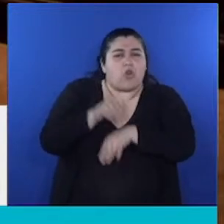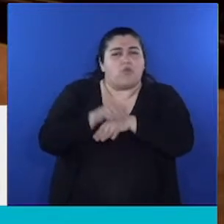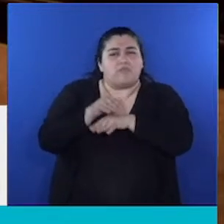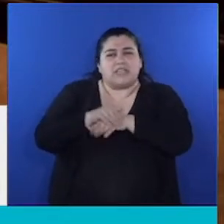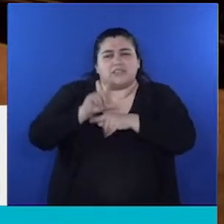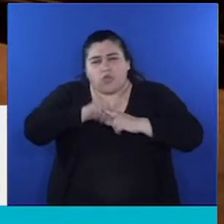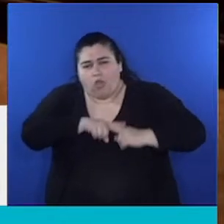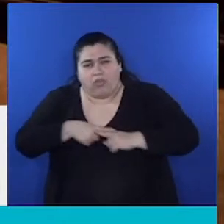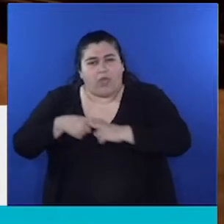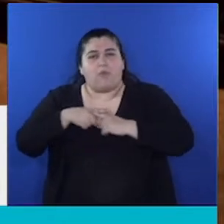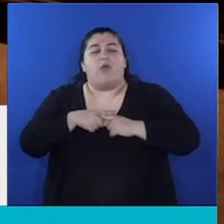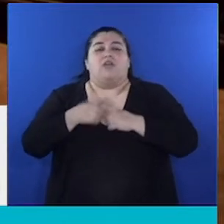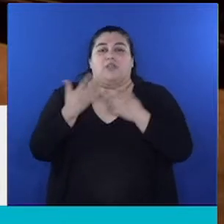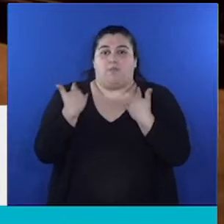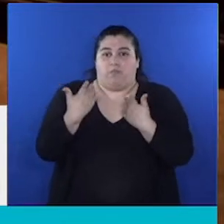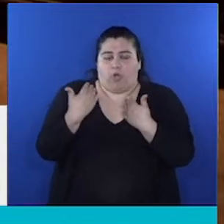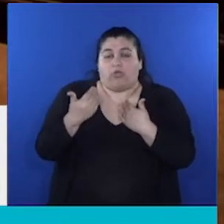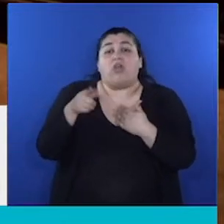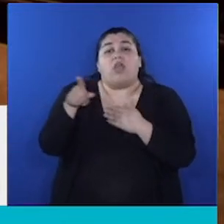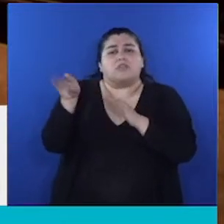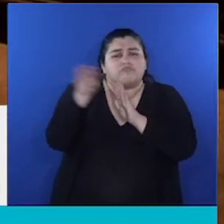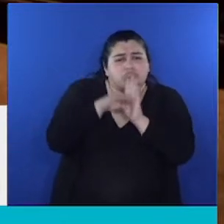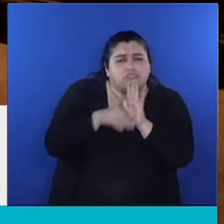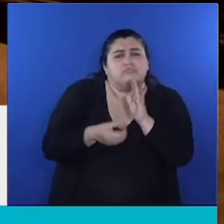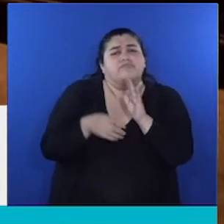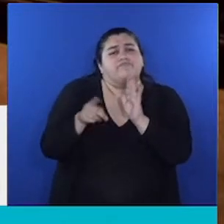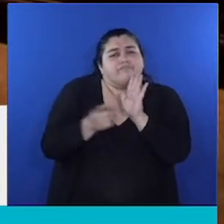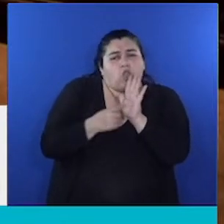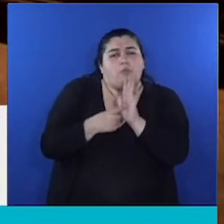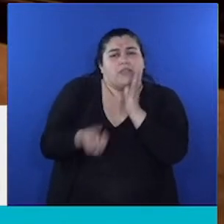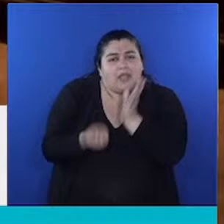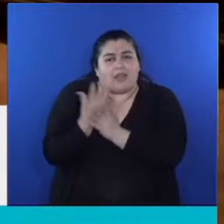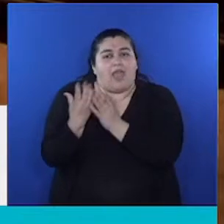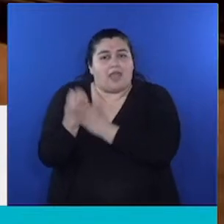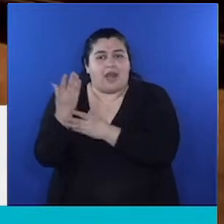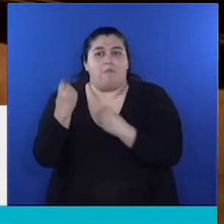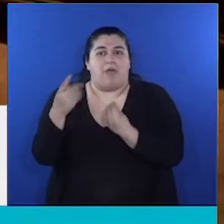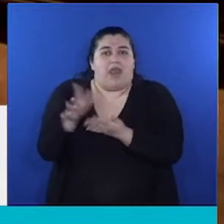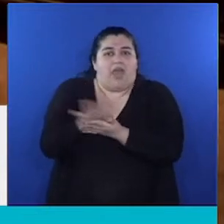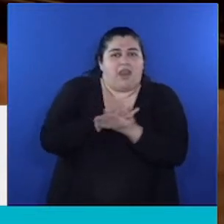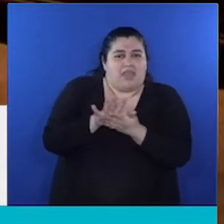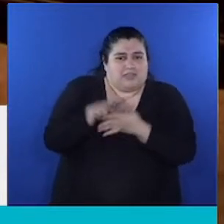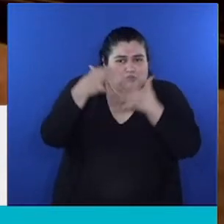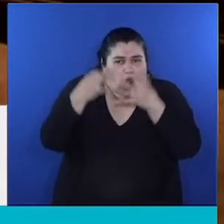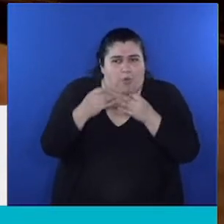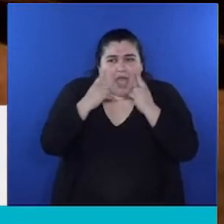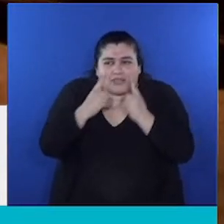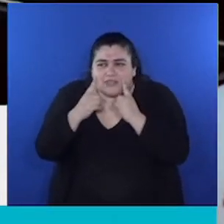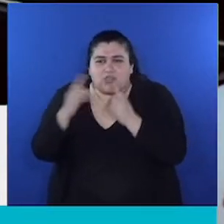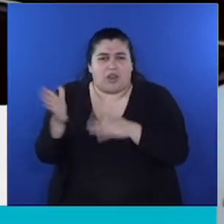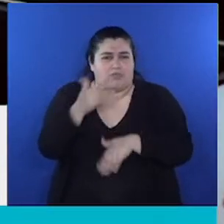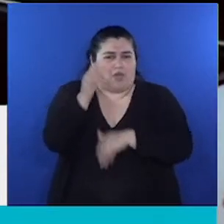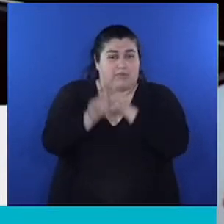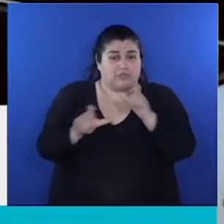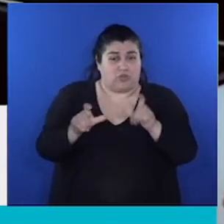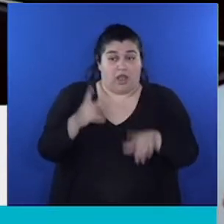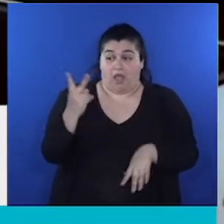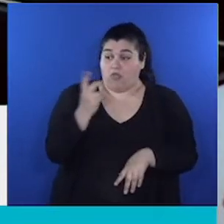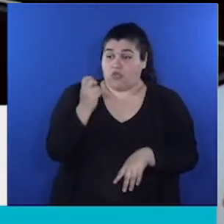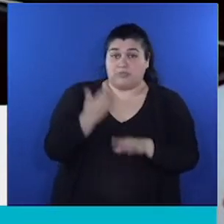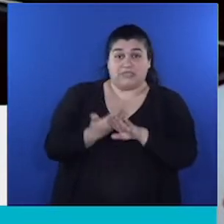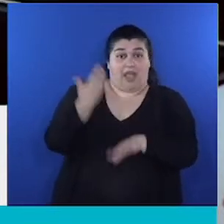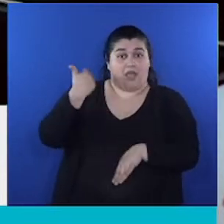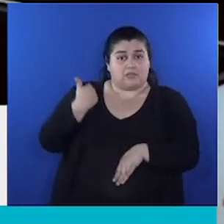para poder llevar adelante normativas que le resuelvan la vida a la gente. Hace 2 meses atrás